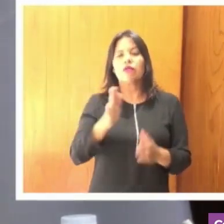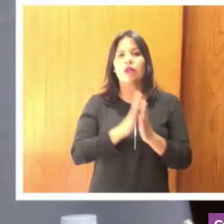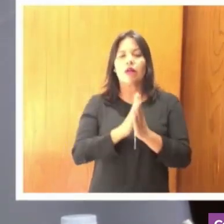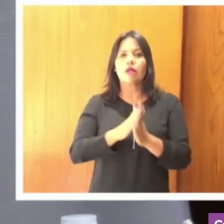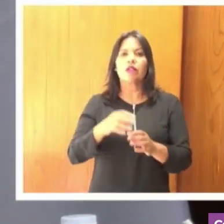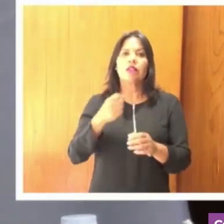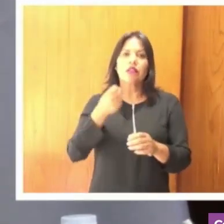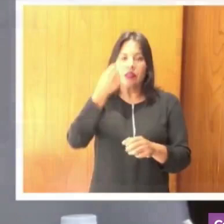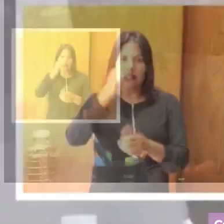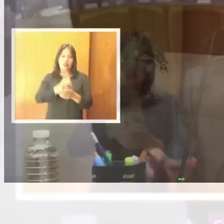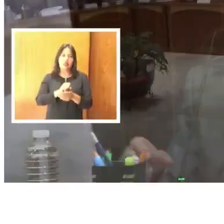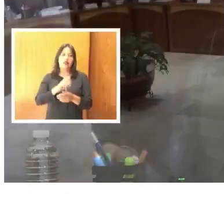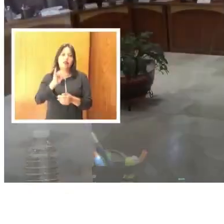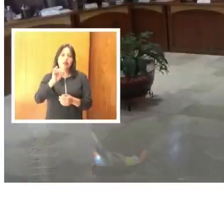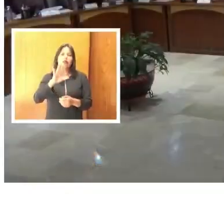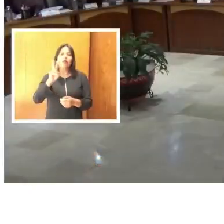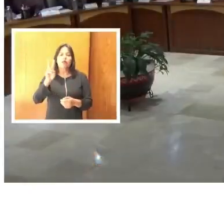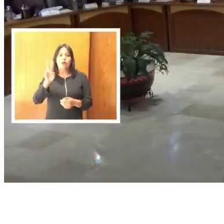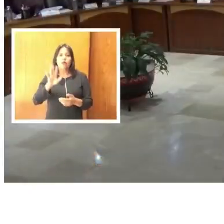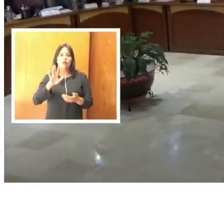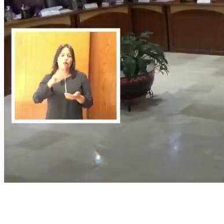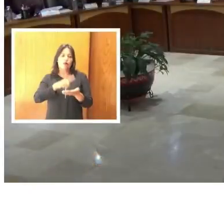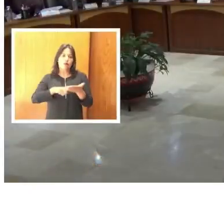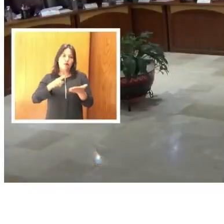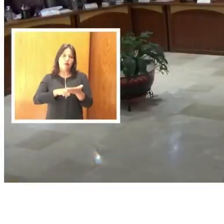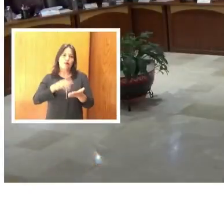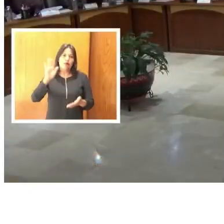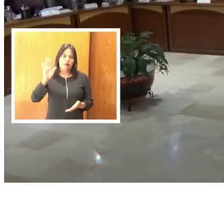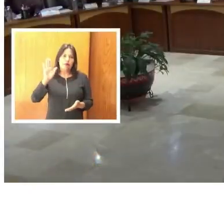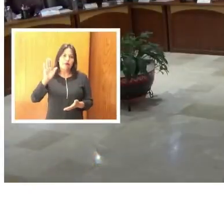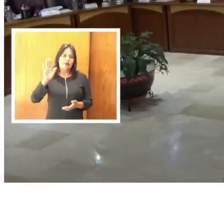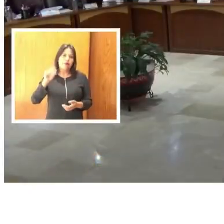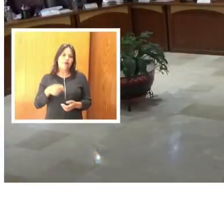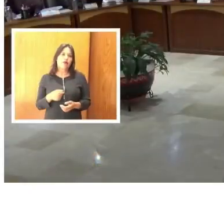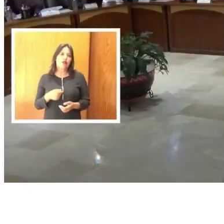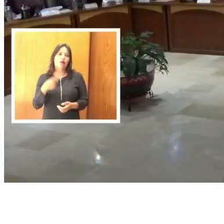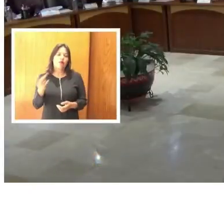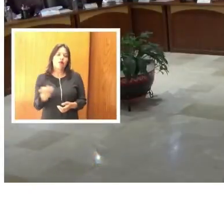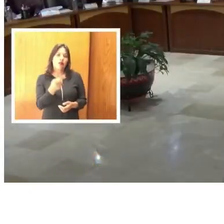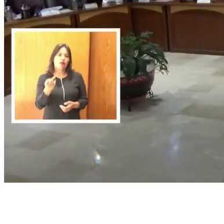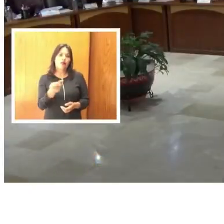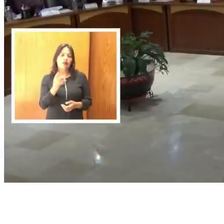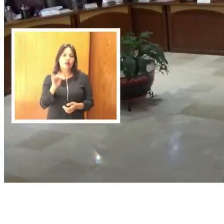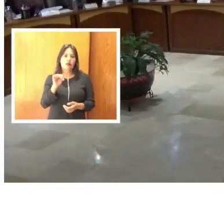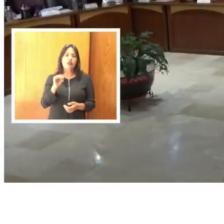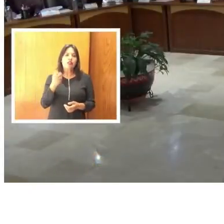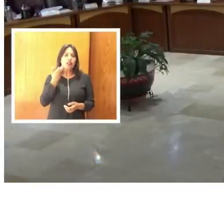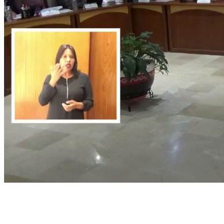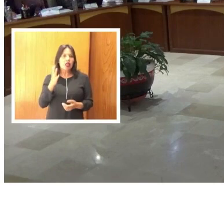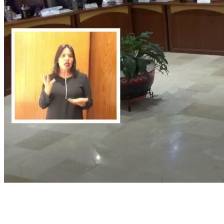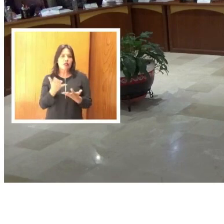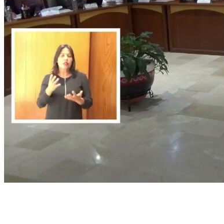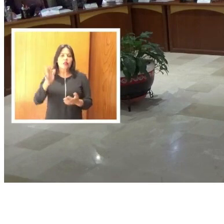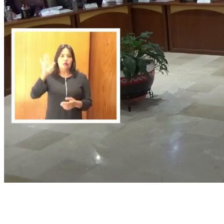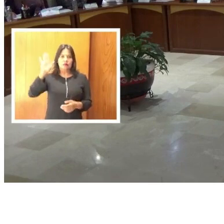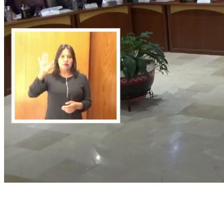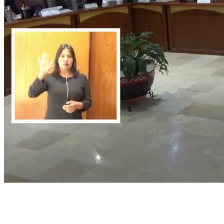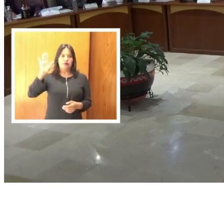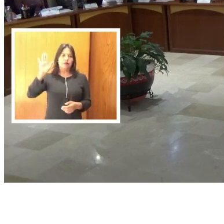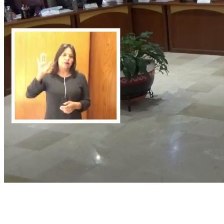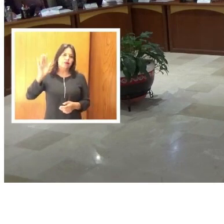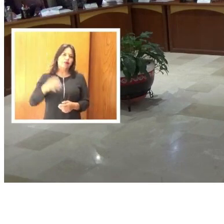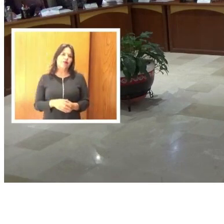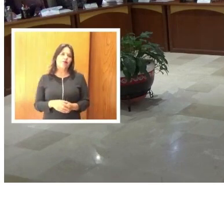votación correspondiente. Comisionadas y comisionados, les pregunto el sentido de su voto para la aprobación del proyecto De acuerdo a que ha hecho referencia